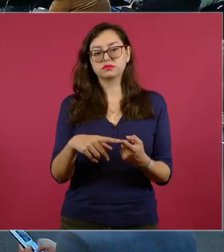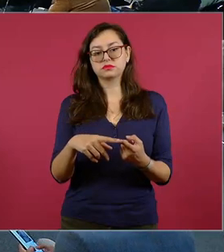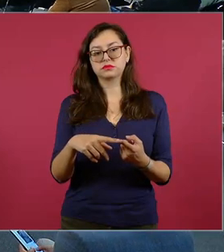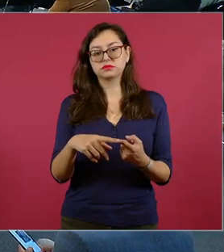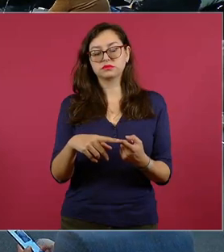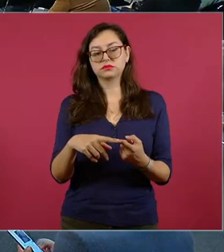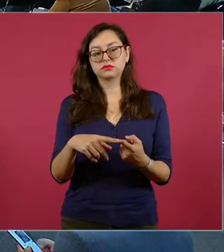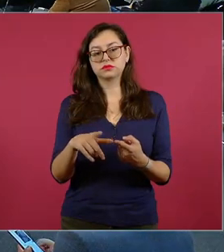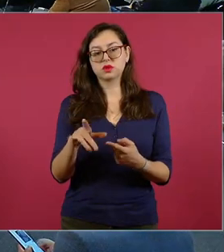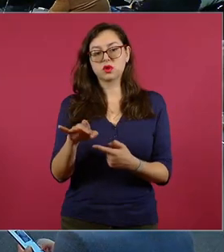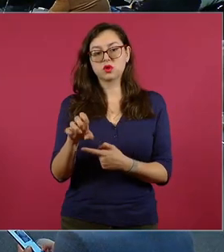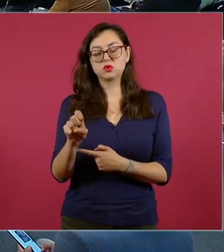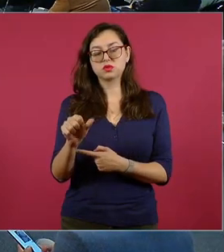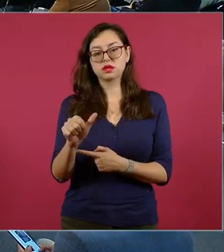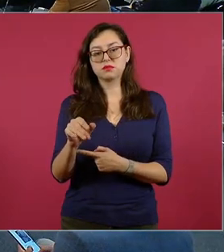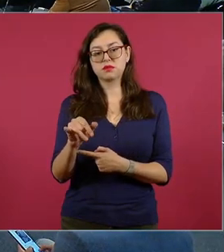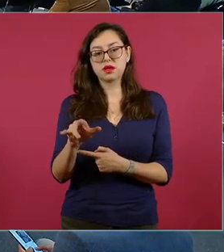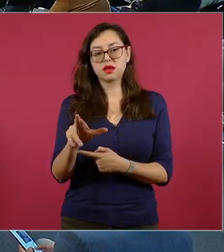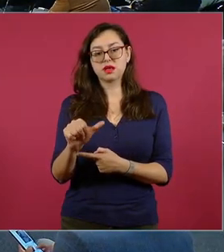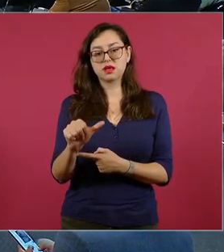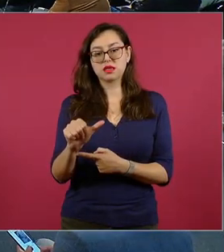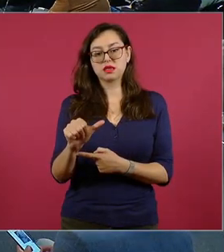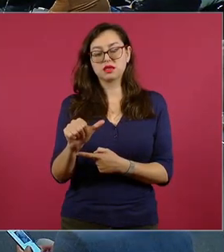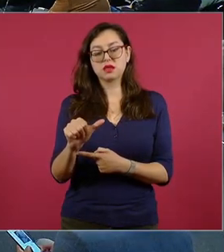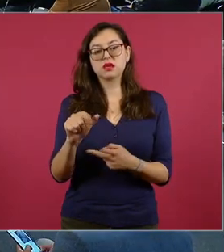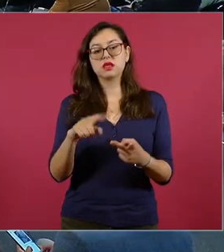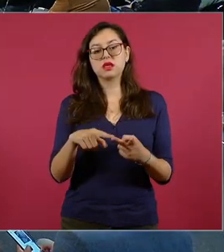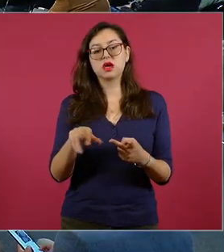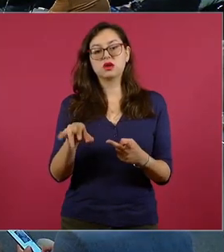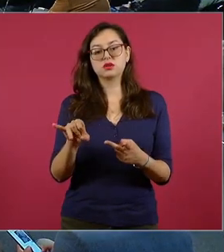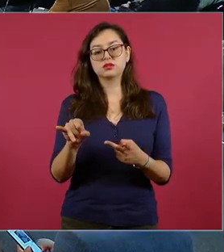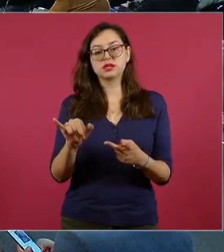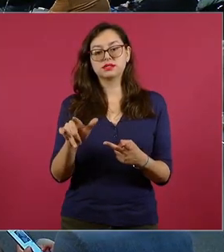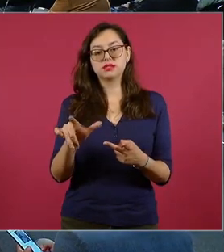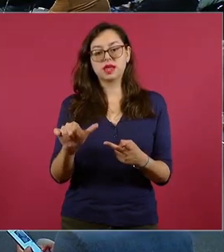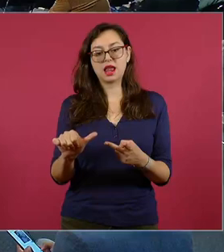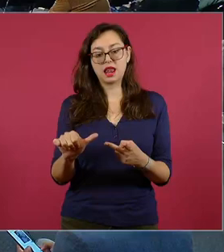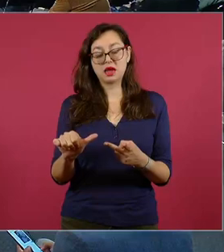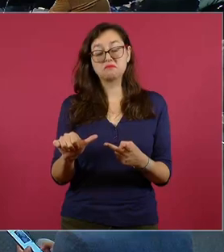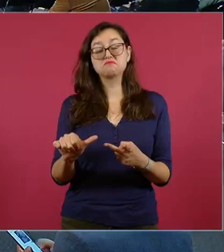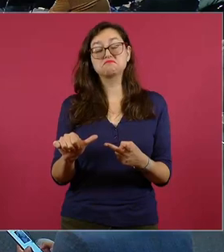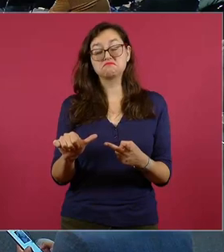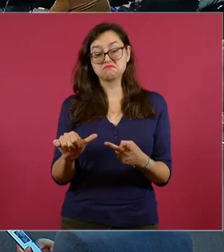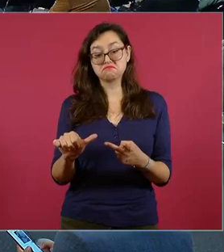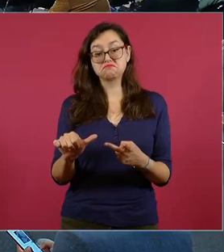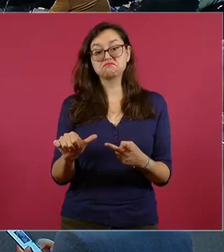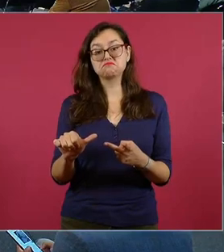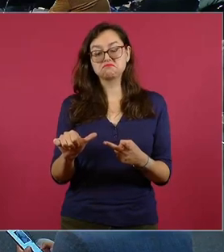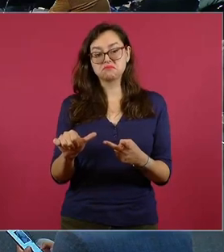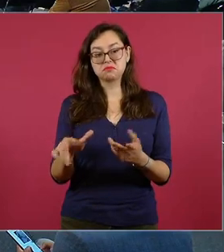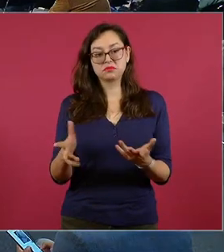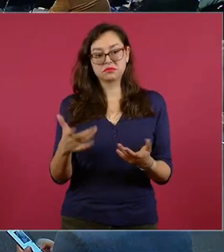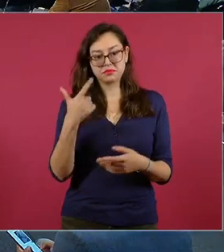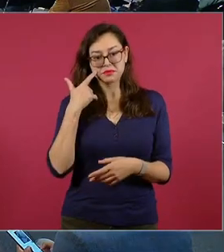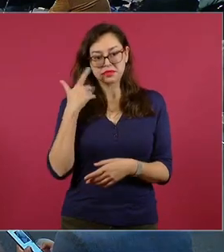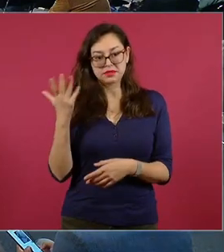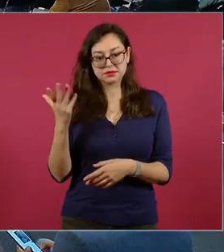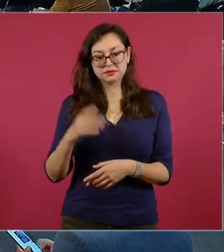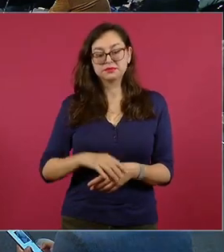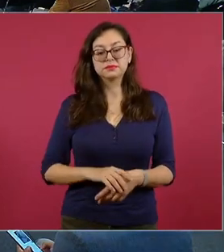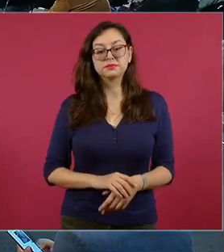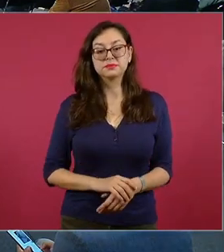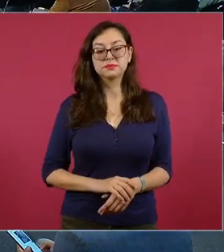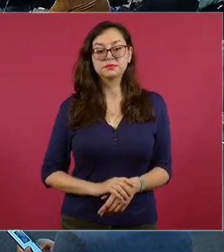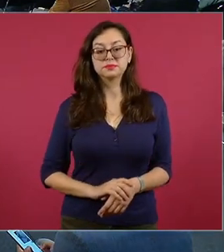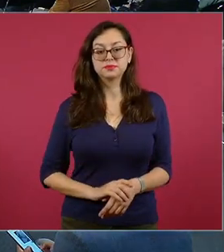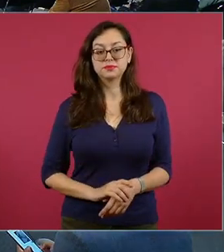muy buena. Rosa Isela, muy buena. Mire.